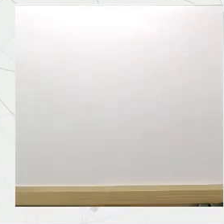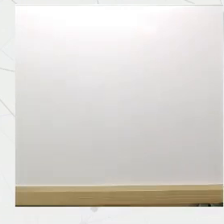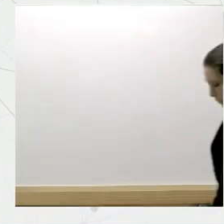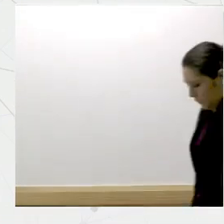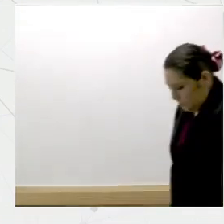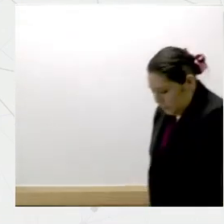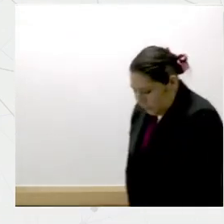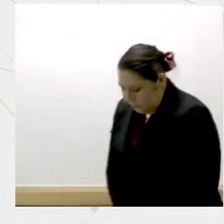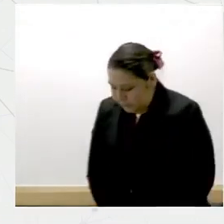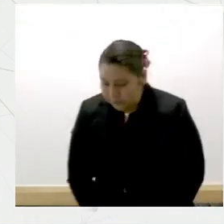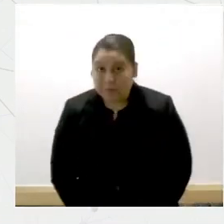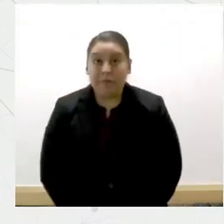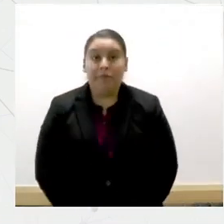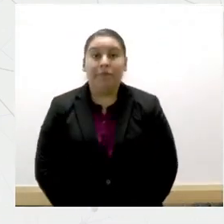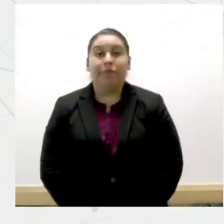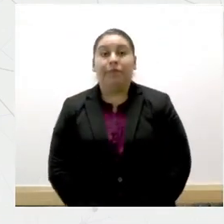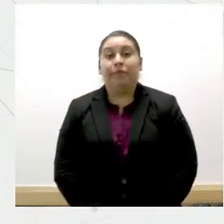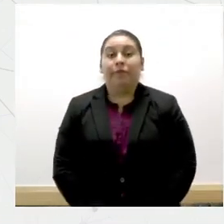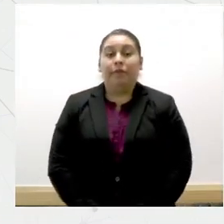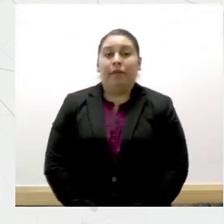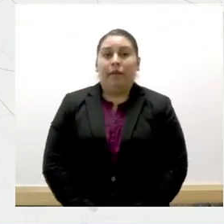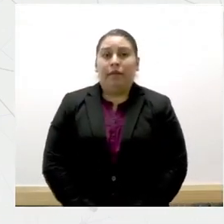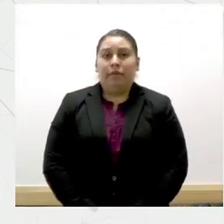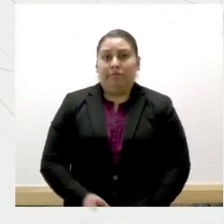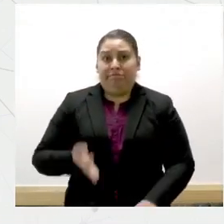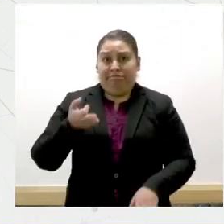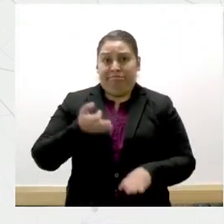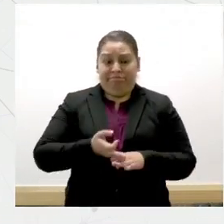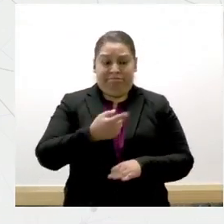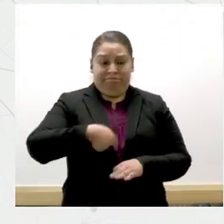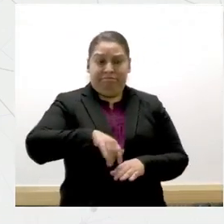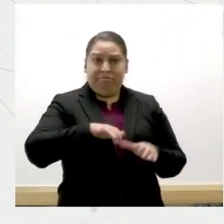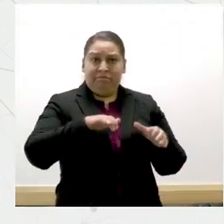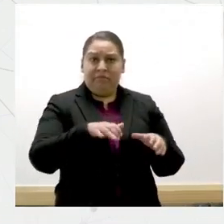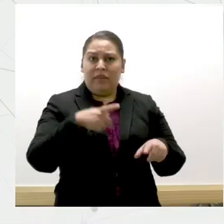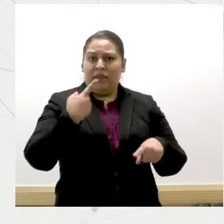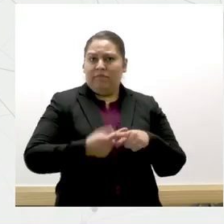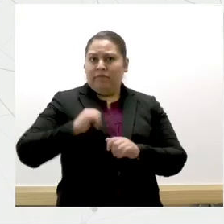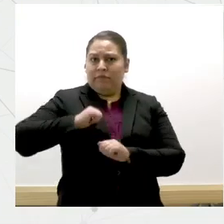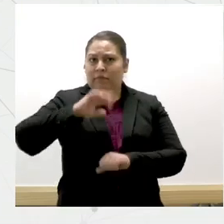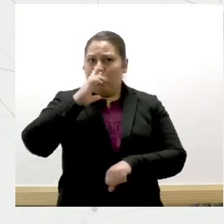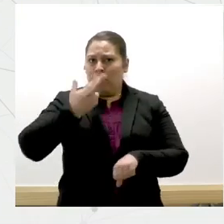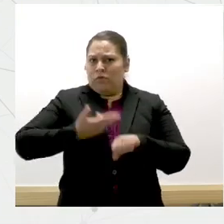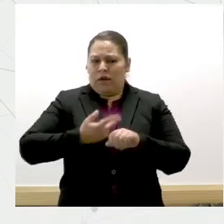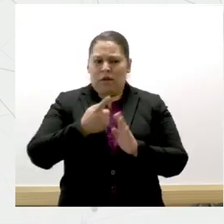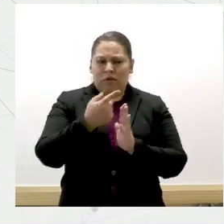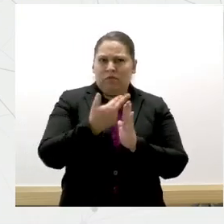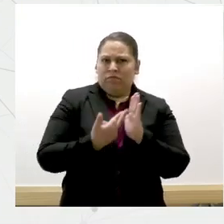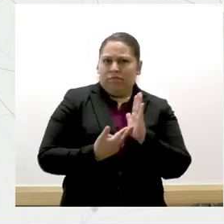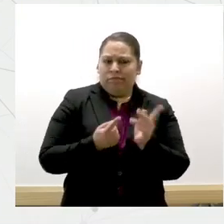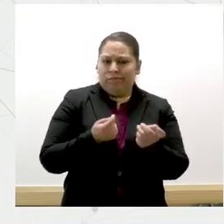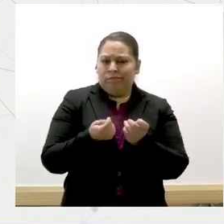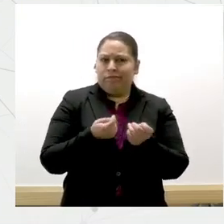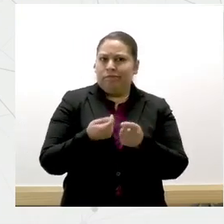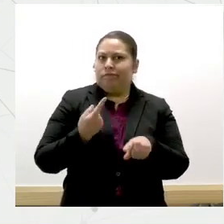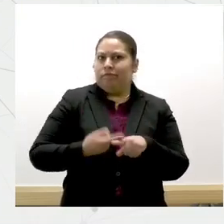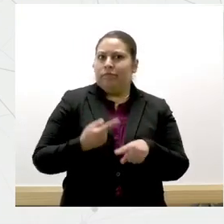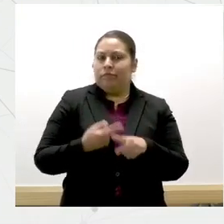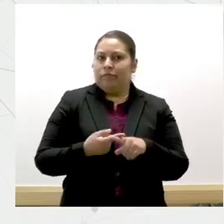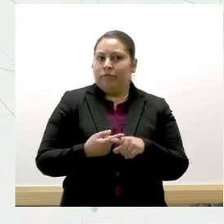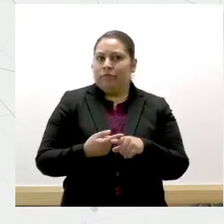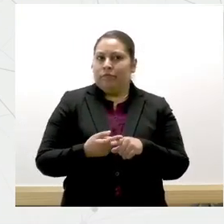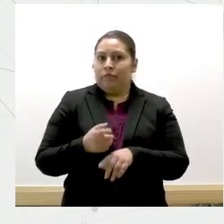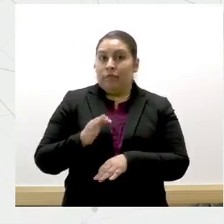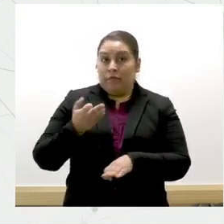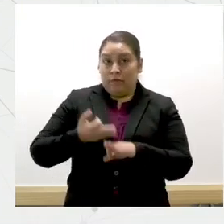¿quién está ocupándose de diseñar un modelo de gobernanza de inteligencia artificial? ¿Quién está asegurándose de que esta gobernanza